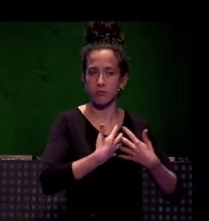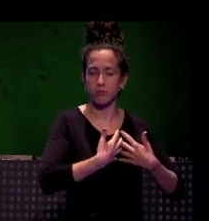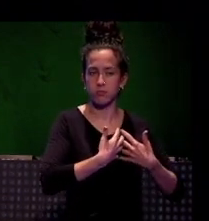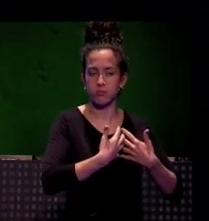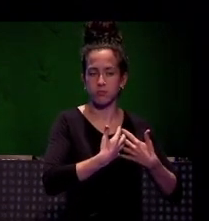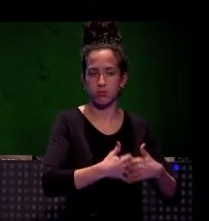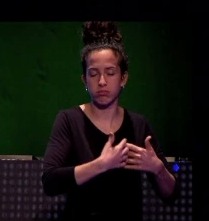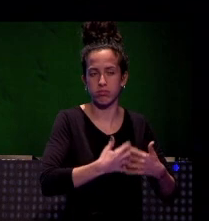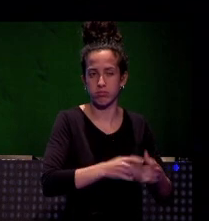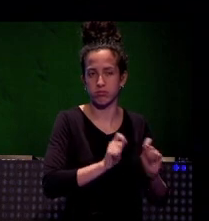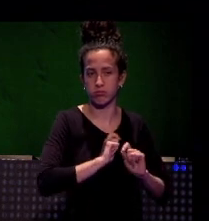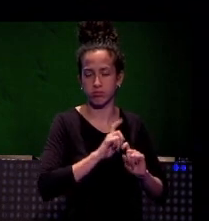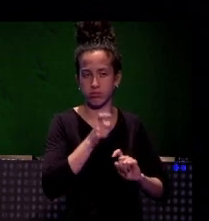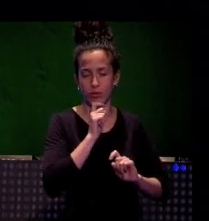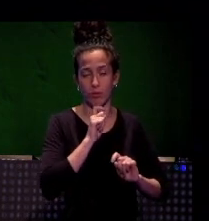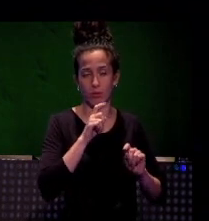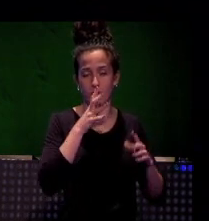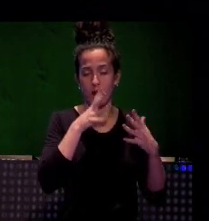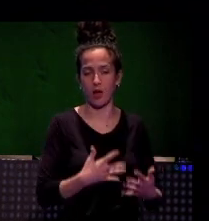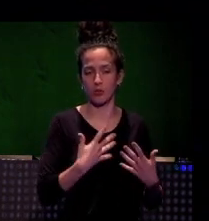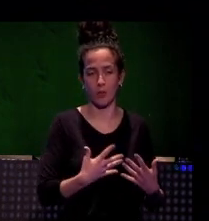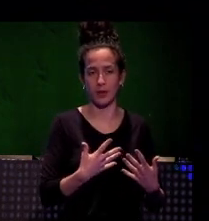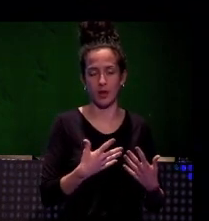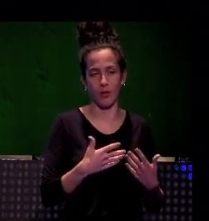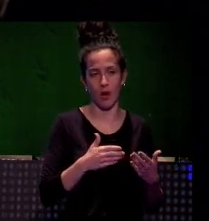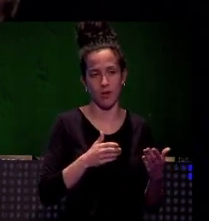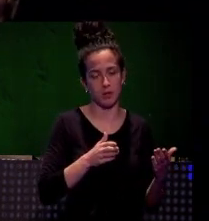esta nueva en esta tendencia de sostenibilidad